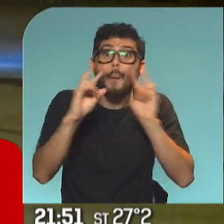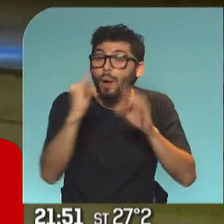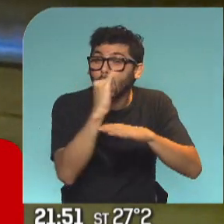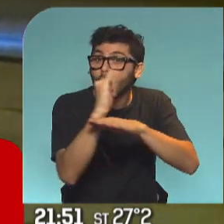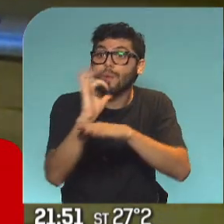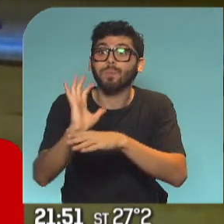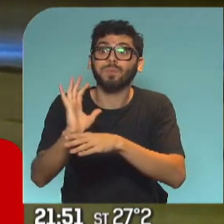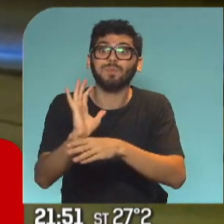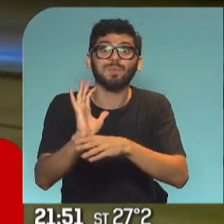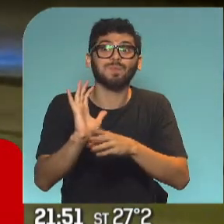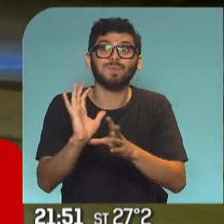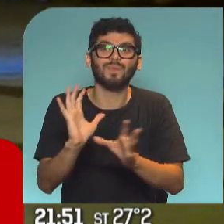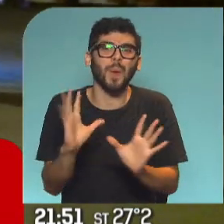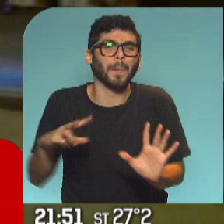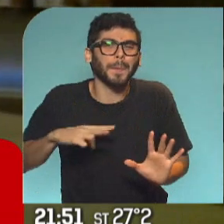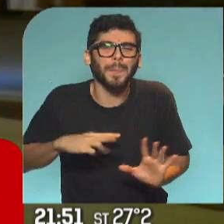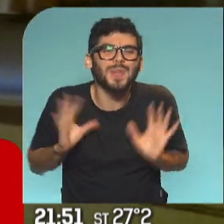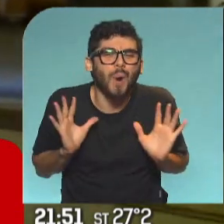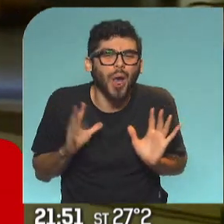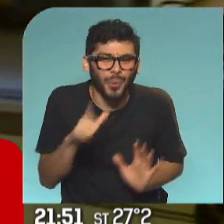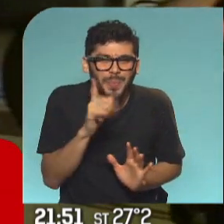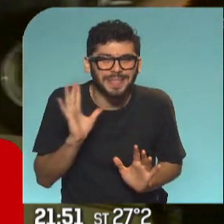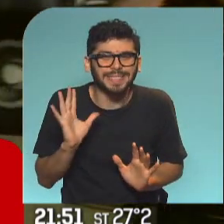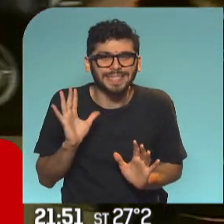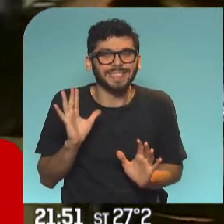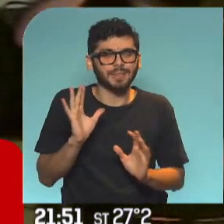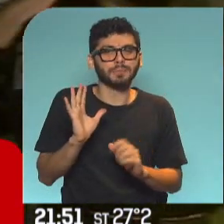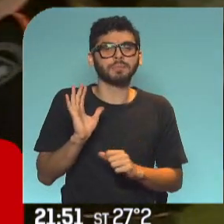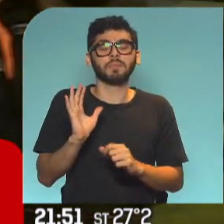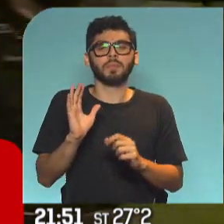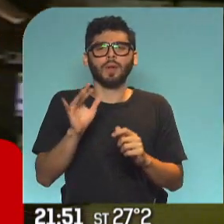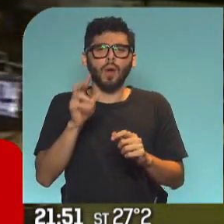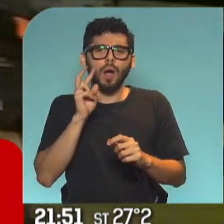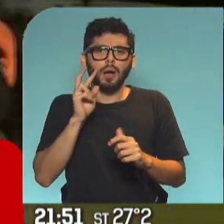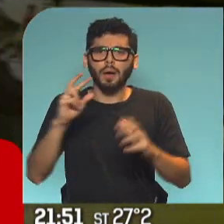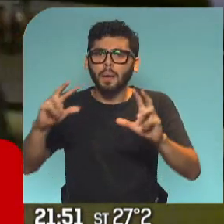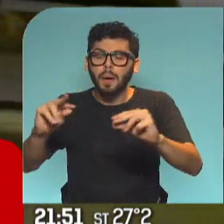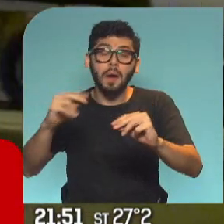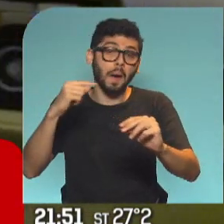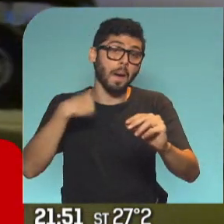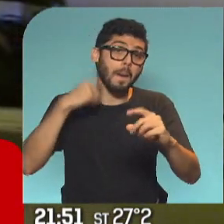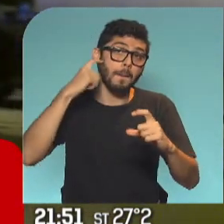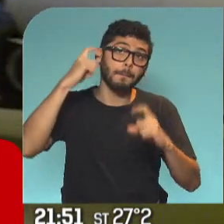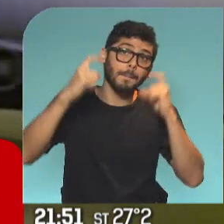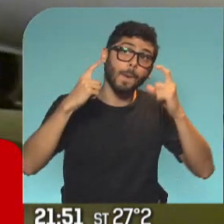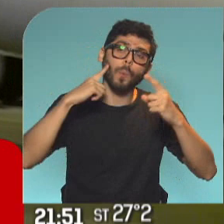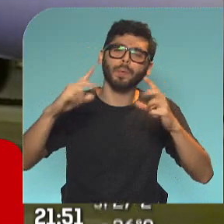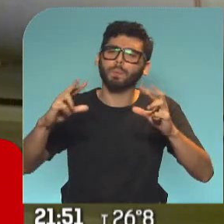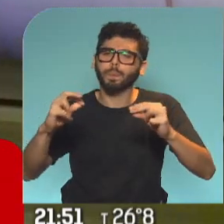la intimidad, imaginando algunas de las charlas o los próximos pasos